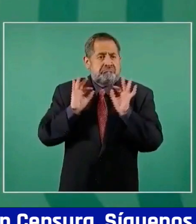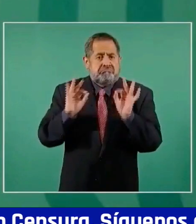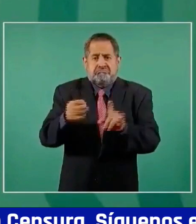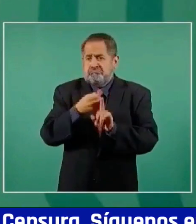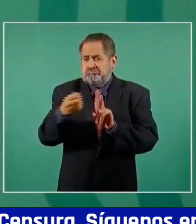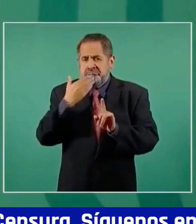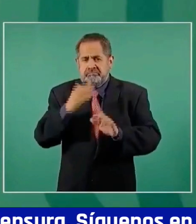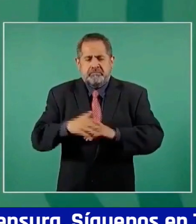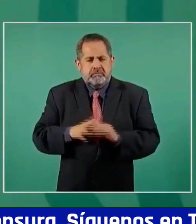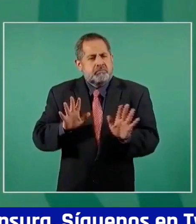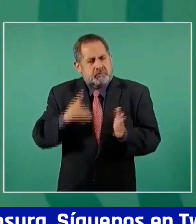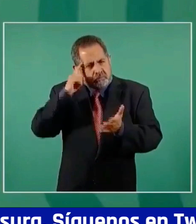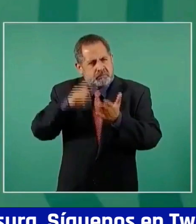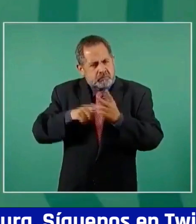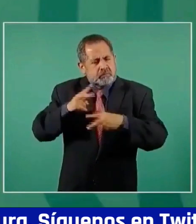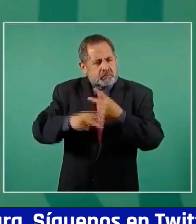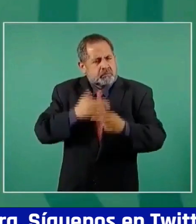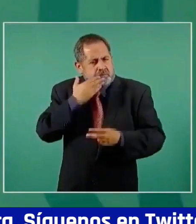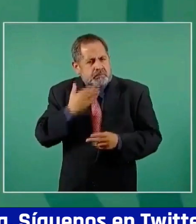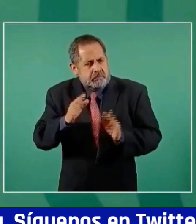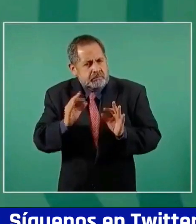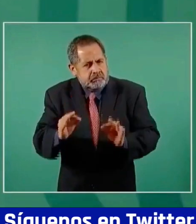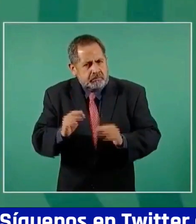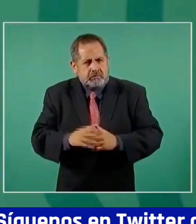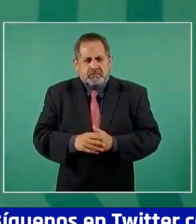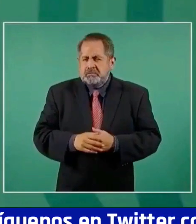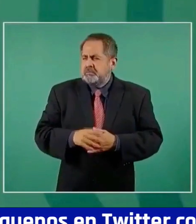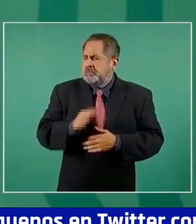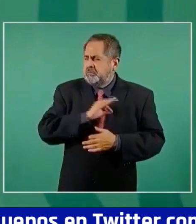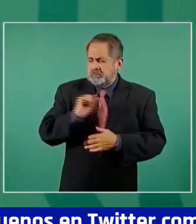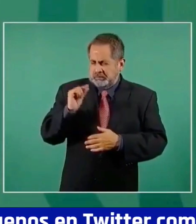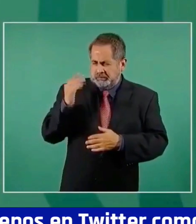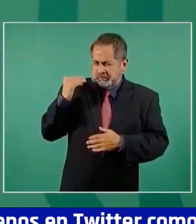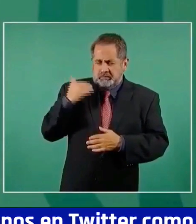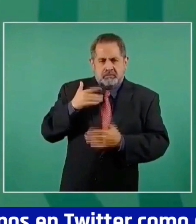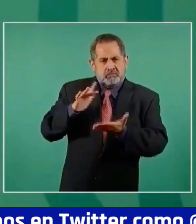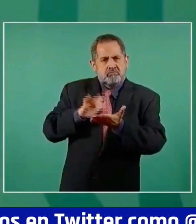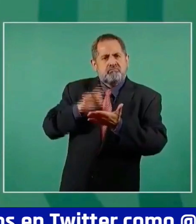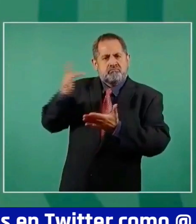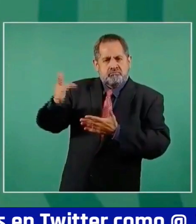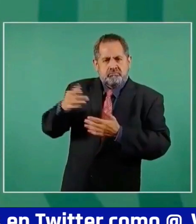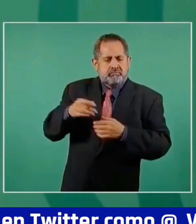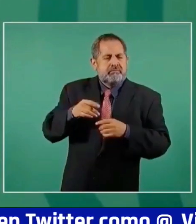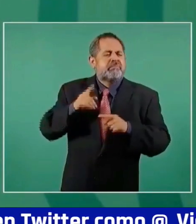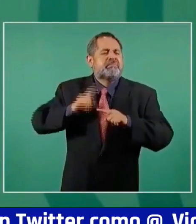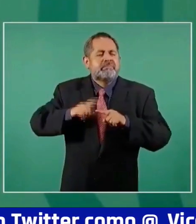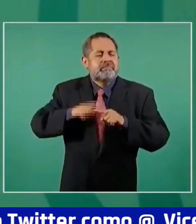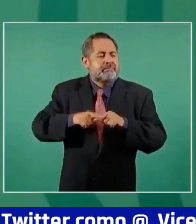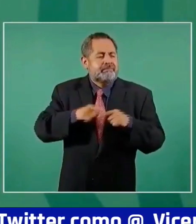yo creo que vamos bien. Hace poco le agradecía a los opositores